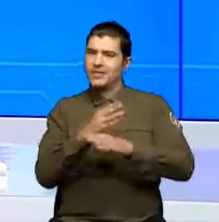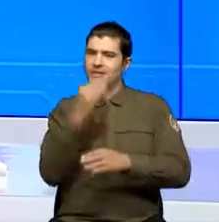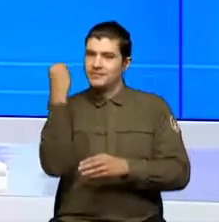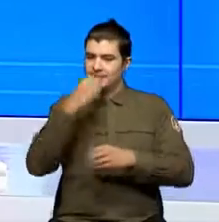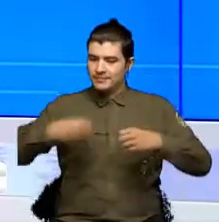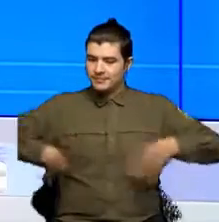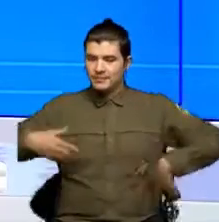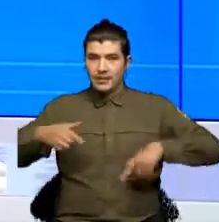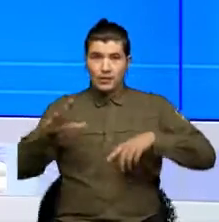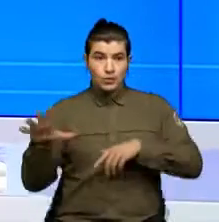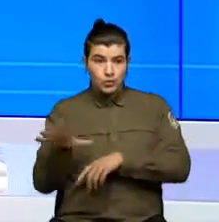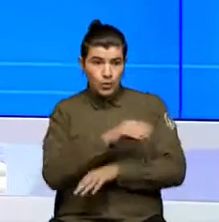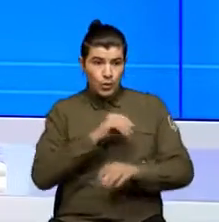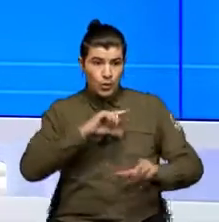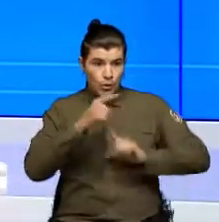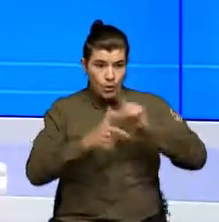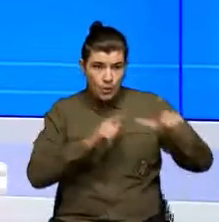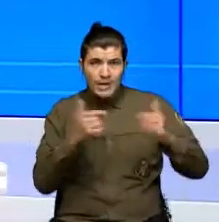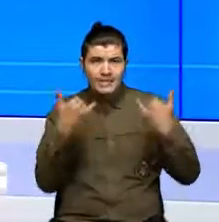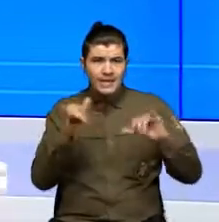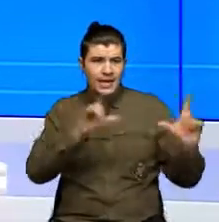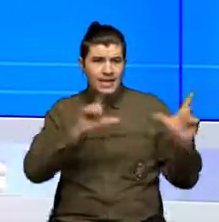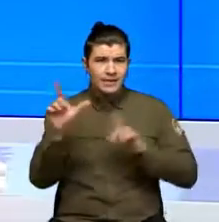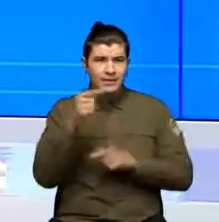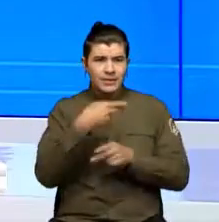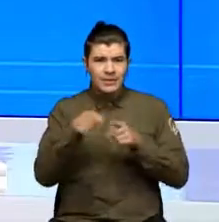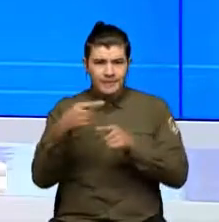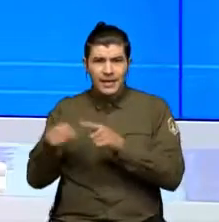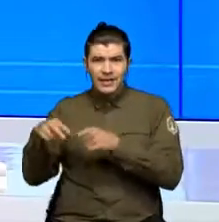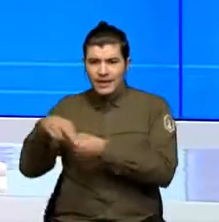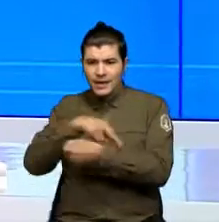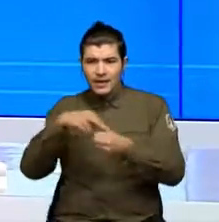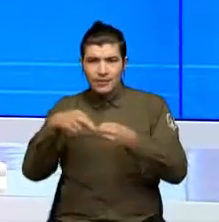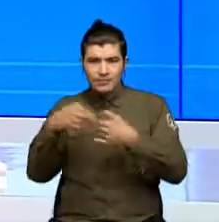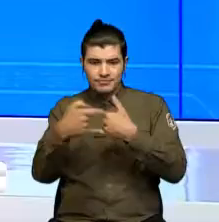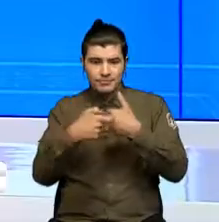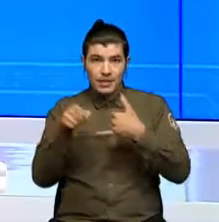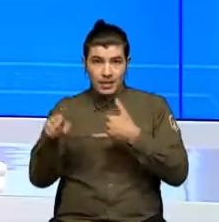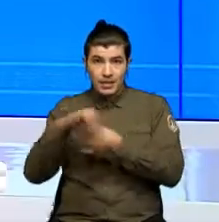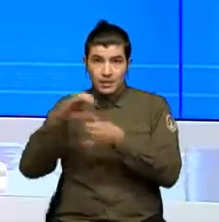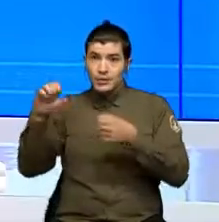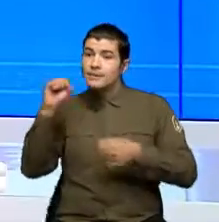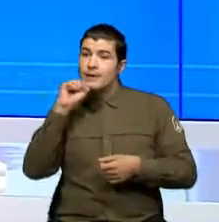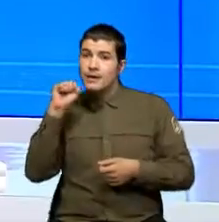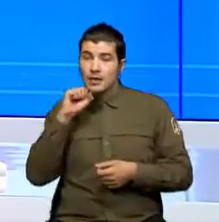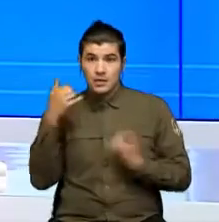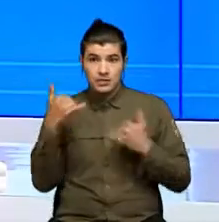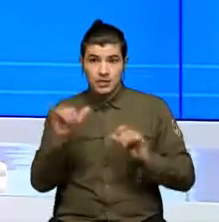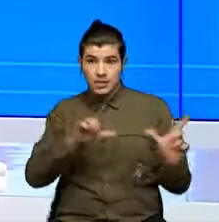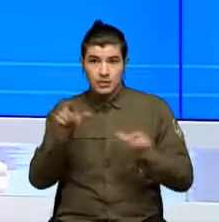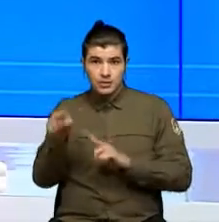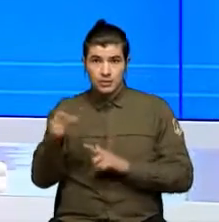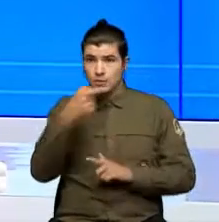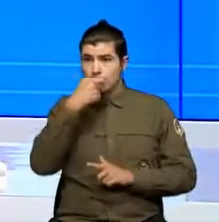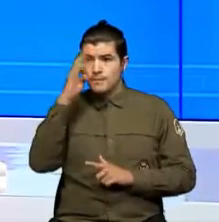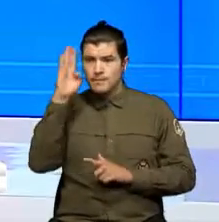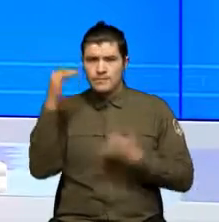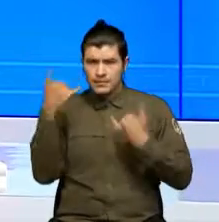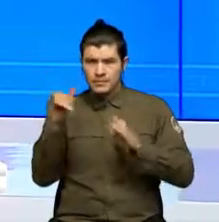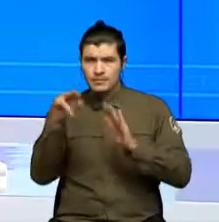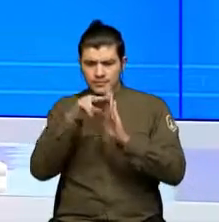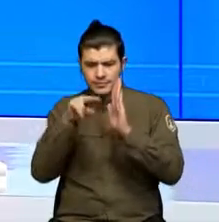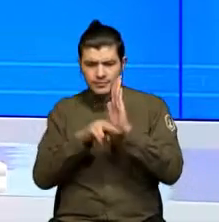Y es que toda la logística está preparada para este día en diferentes regiones del país. En el puerto petrolero de Colombia, las autoridades de tránsito ya